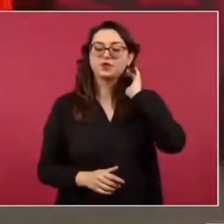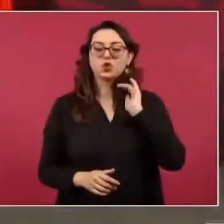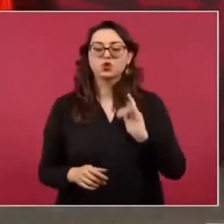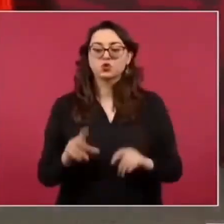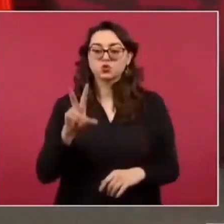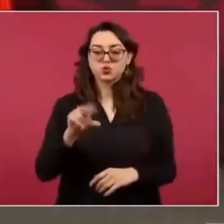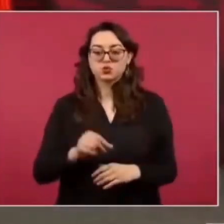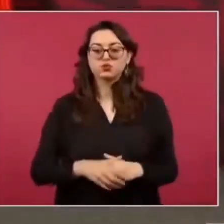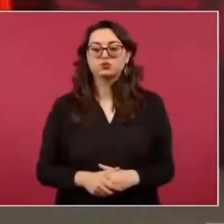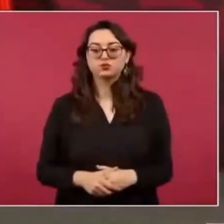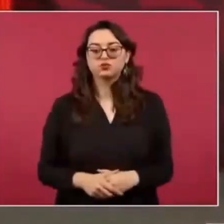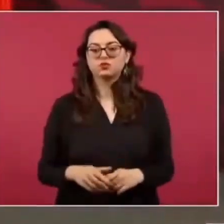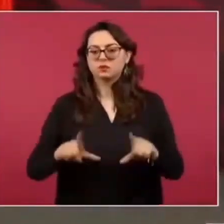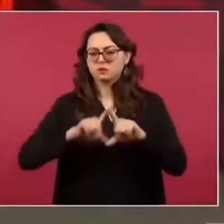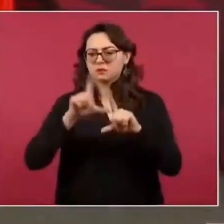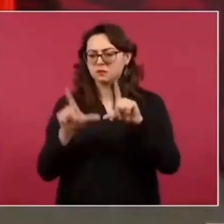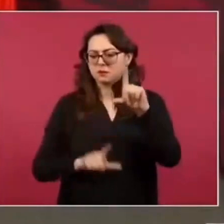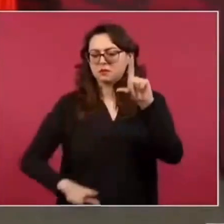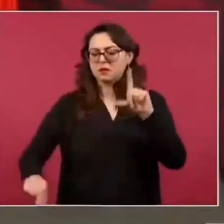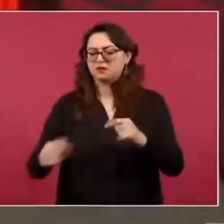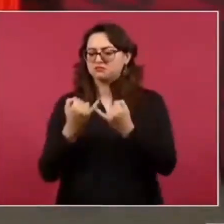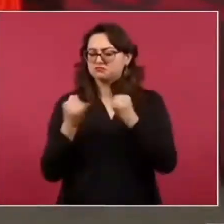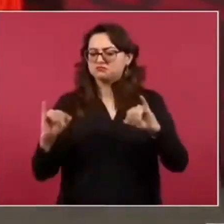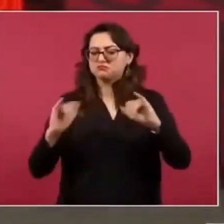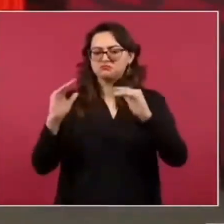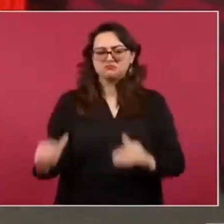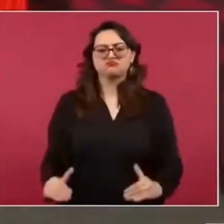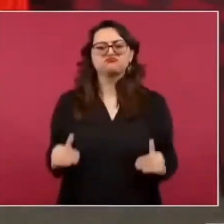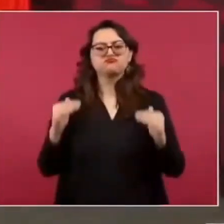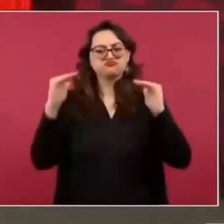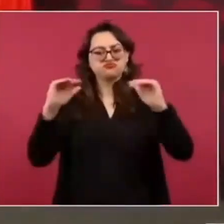hacer valer la soberanía sin pelearnos.